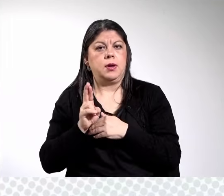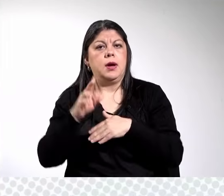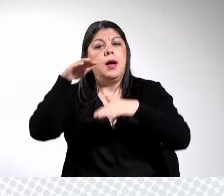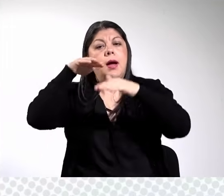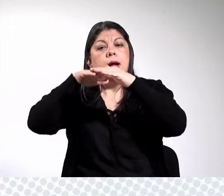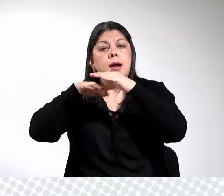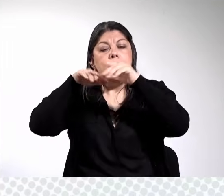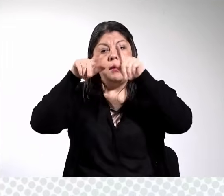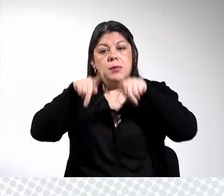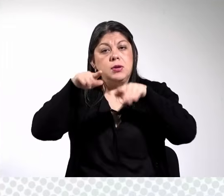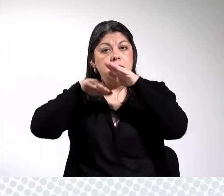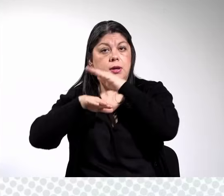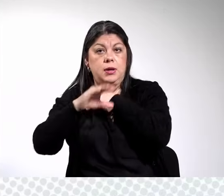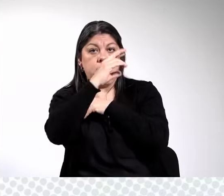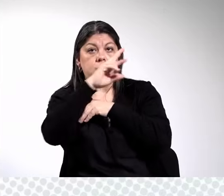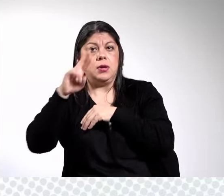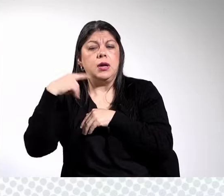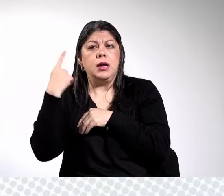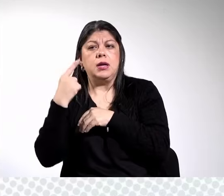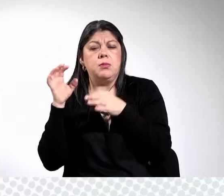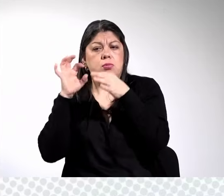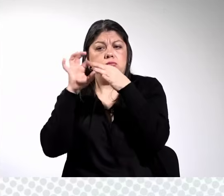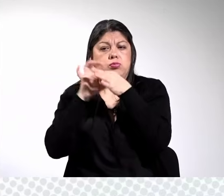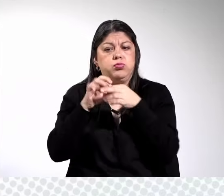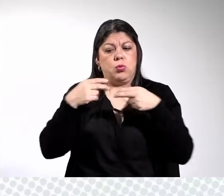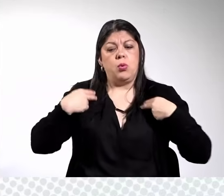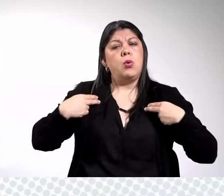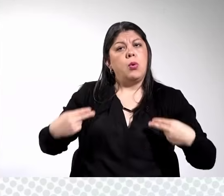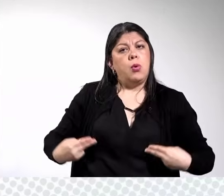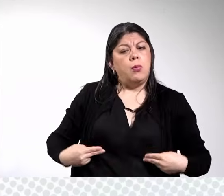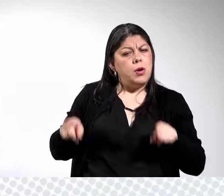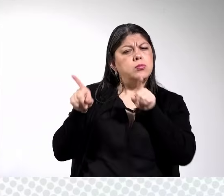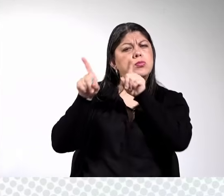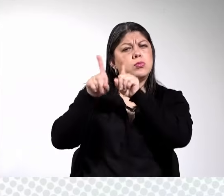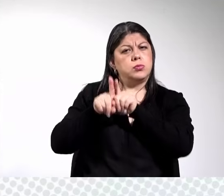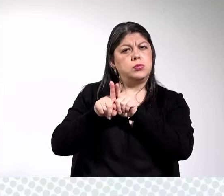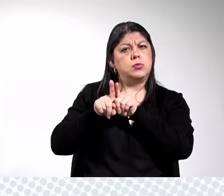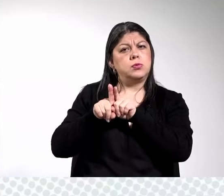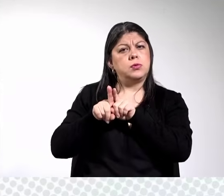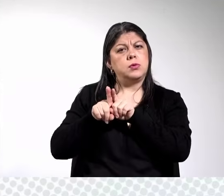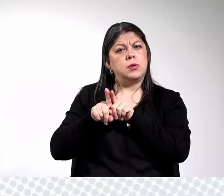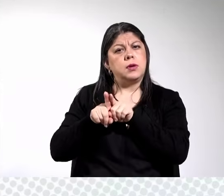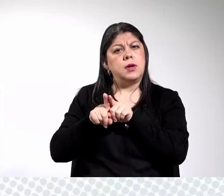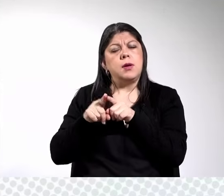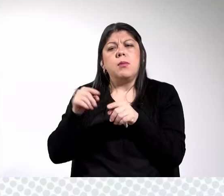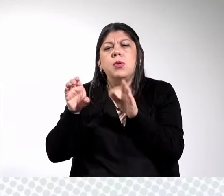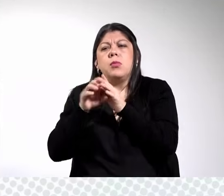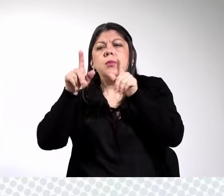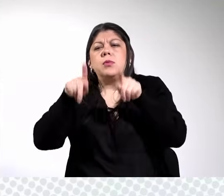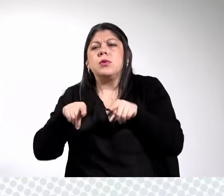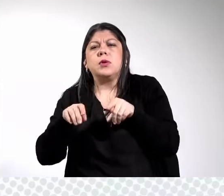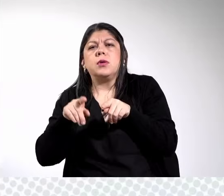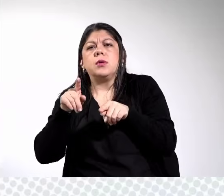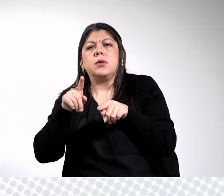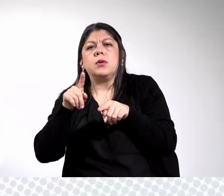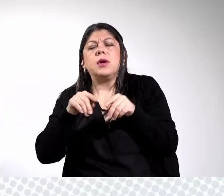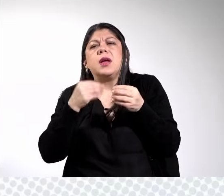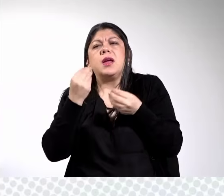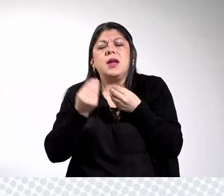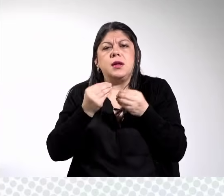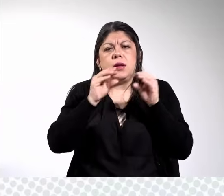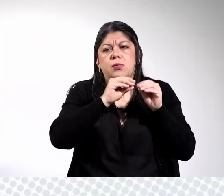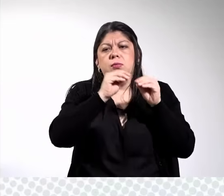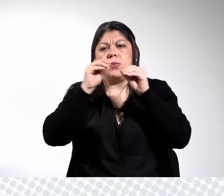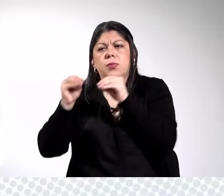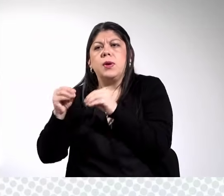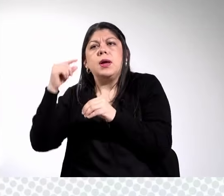ha estado siempre pegada al ser humano. O sea, el ser humano sabe y ya lo hace que cuando no puede en su lugar cree que la migración